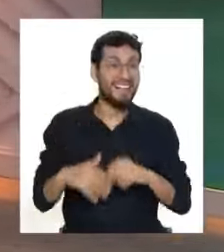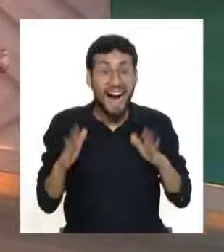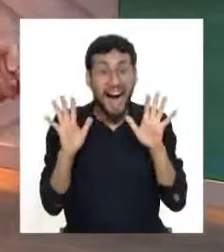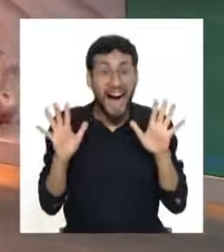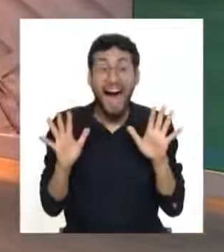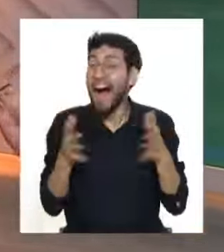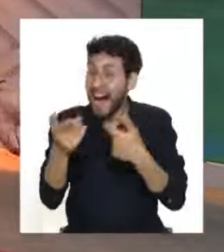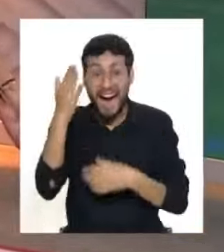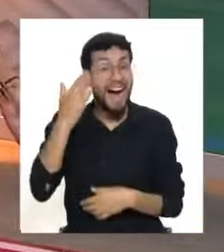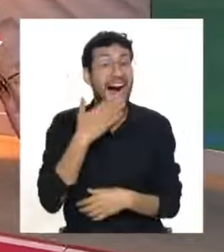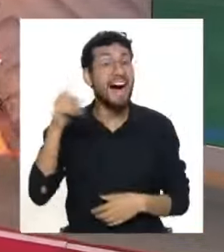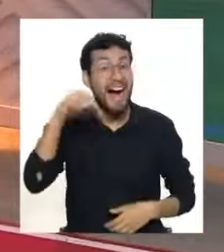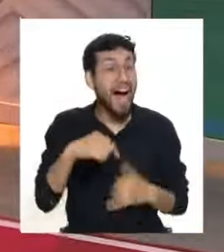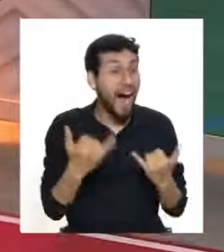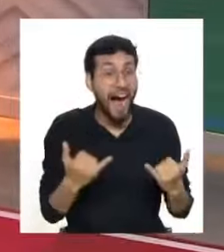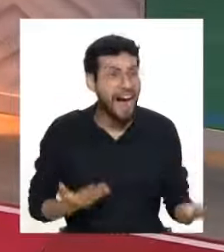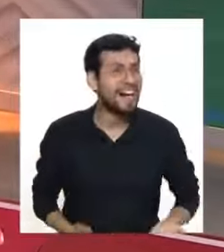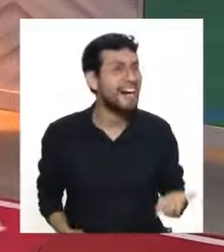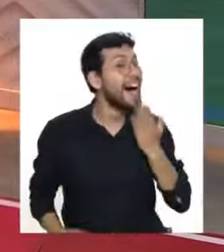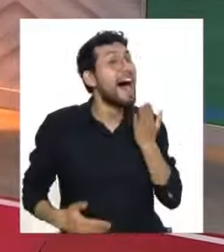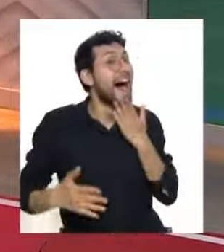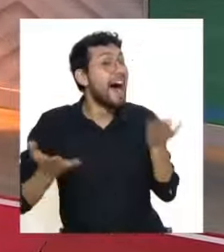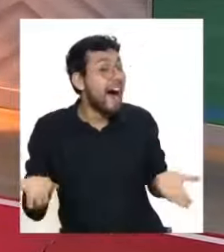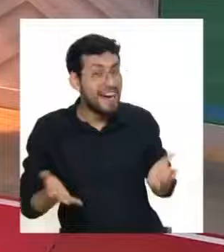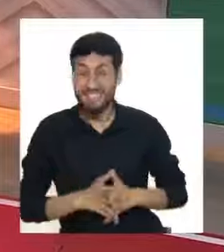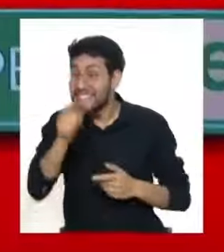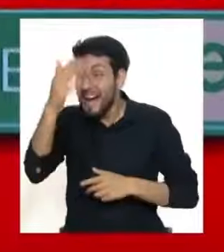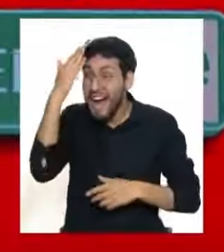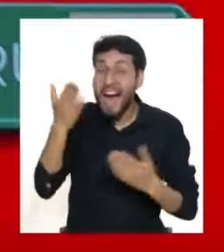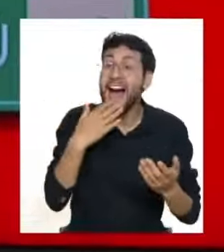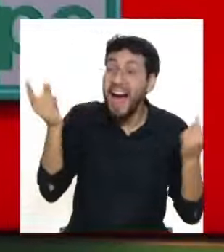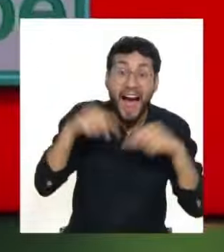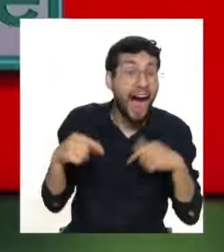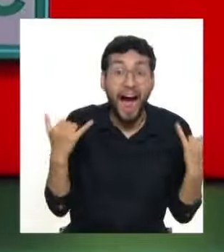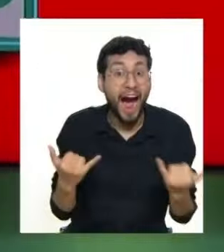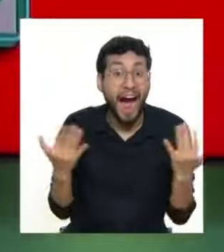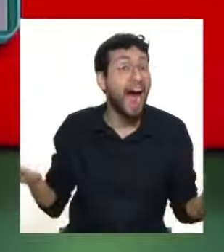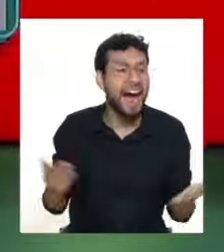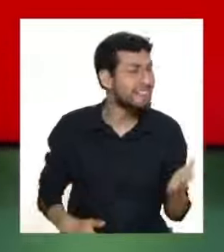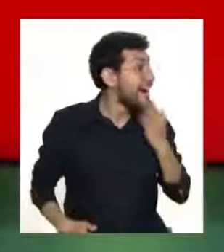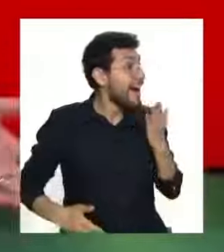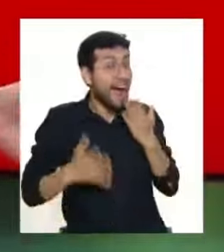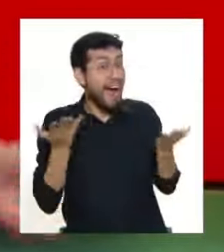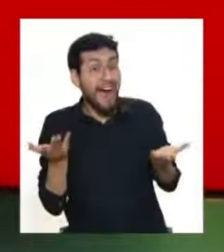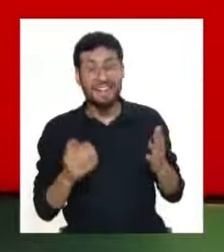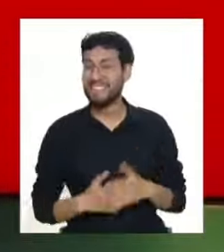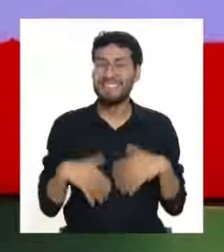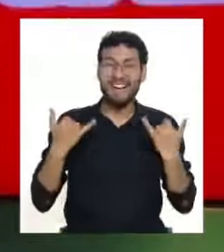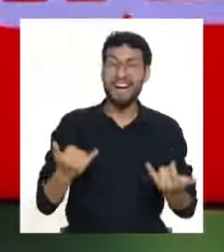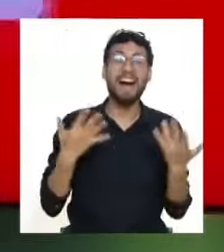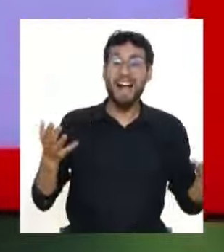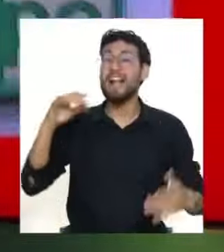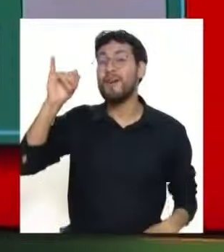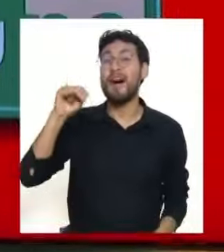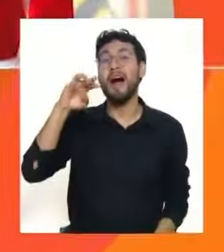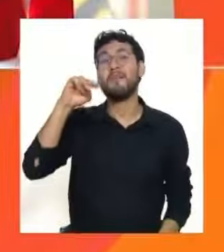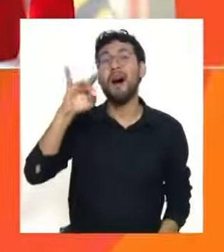¡Oye! ¿Saben quién viene el día de hoy? ¡Pero ustedes saben quién viene el día de hoy! ¡Viene Juan